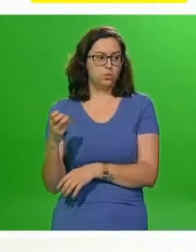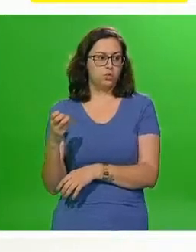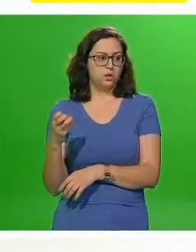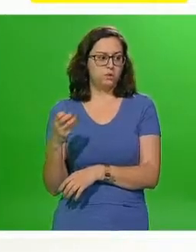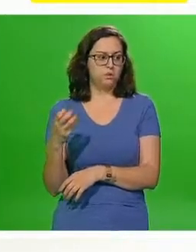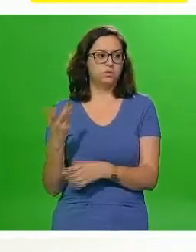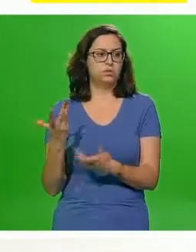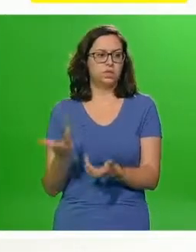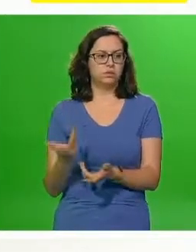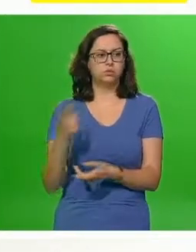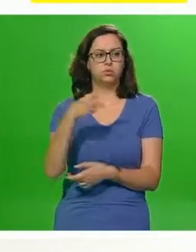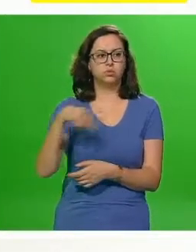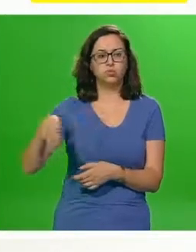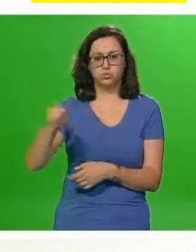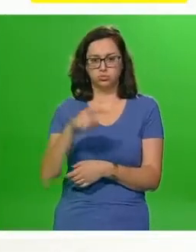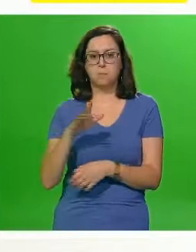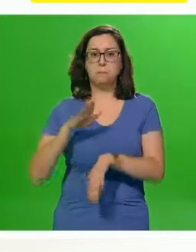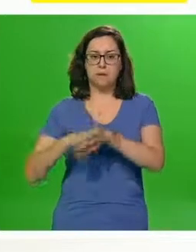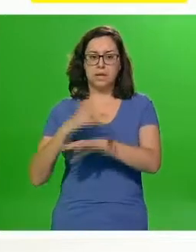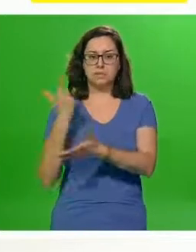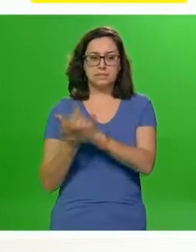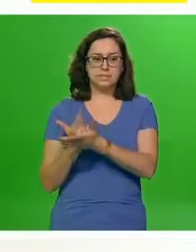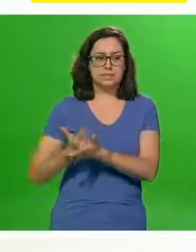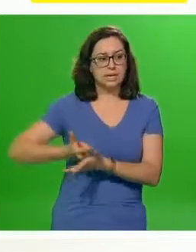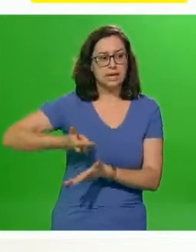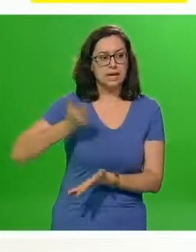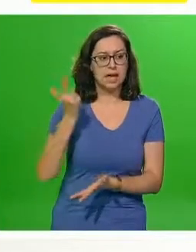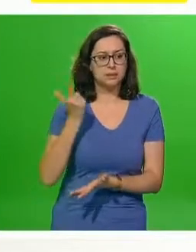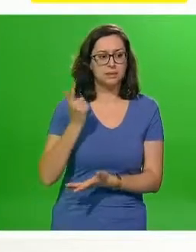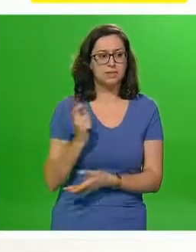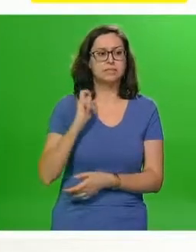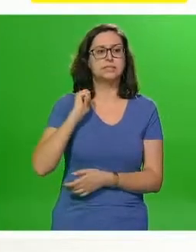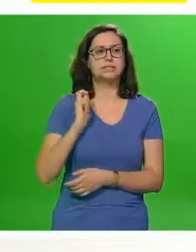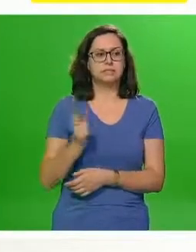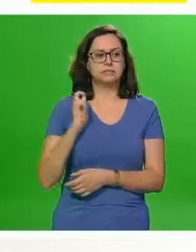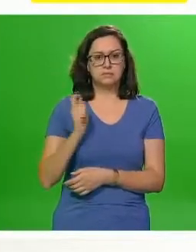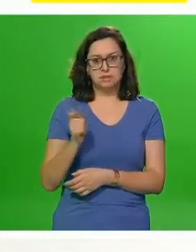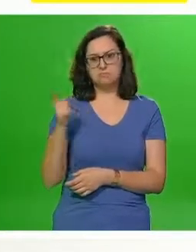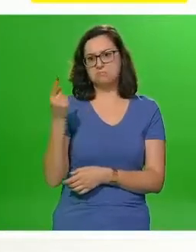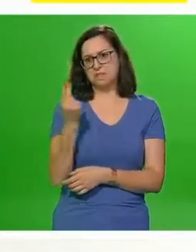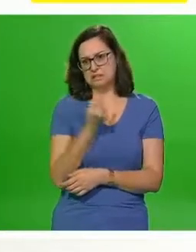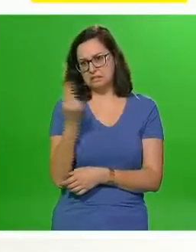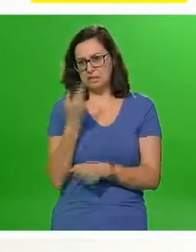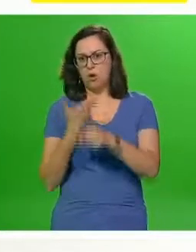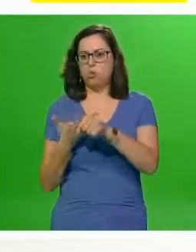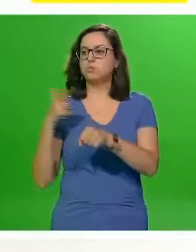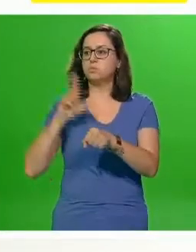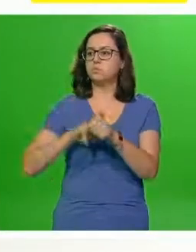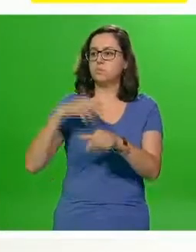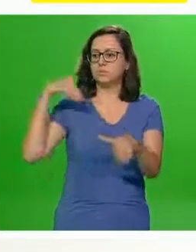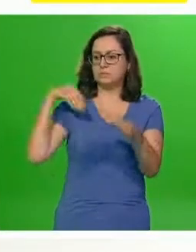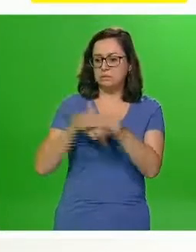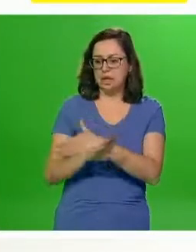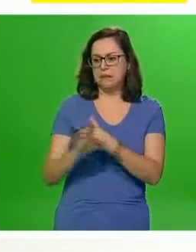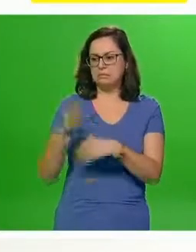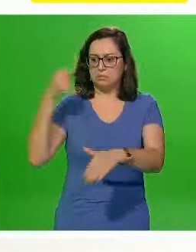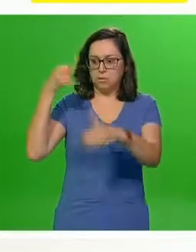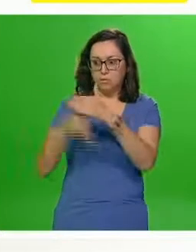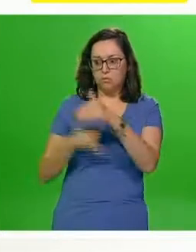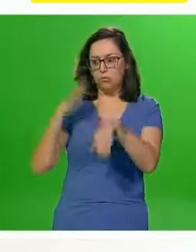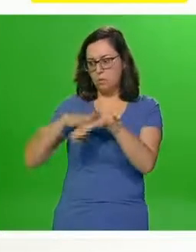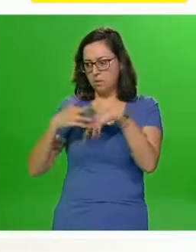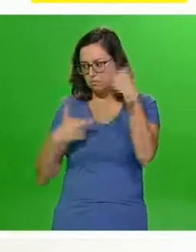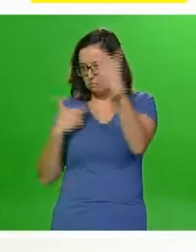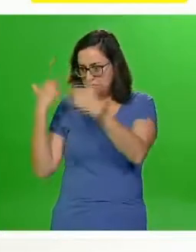vacunación, pero que ya se consideran graves. Cuando se consideran graves es que requieren de algún tipo de hospitalización. Son casos que requieren mayor estudio,